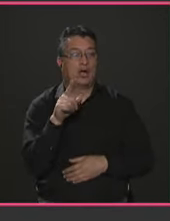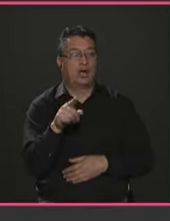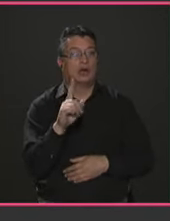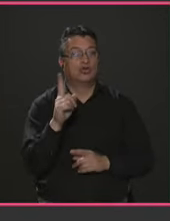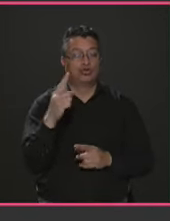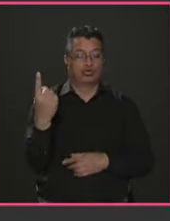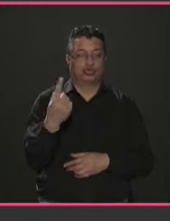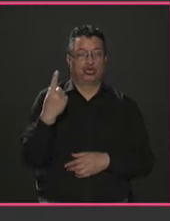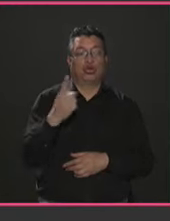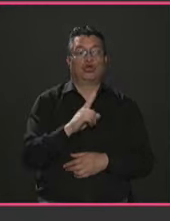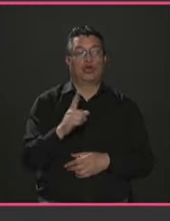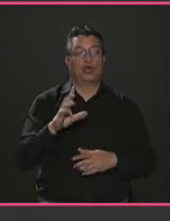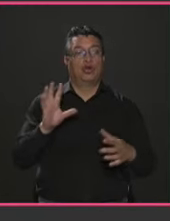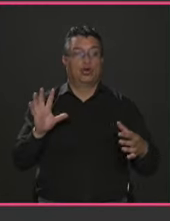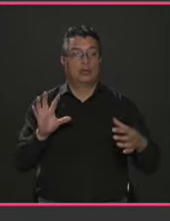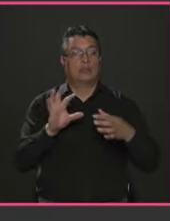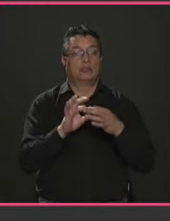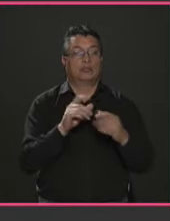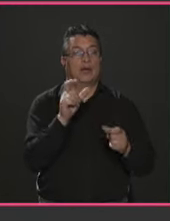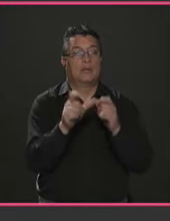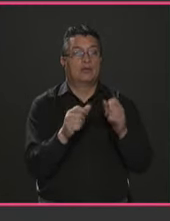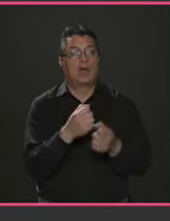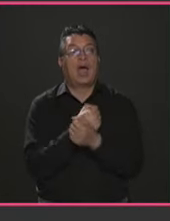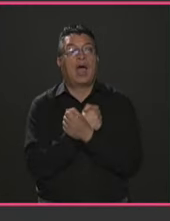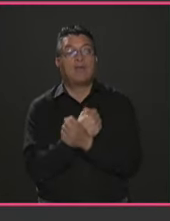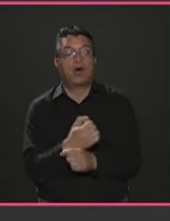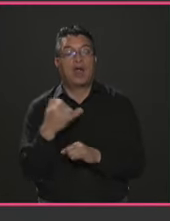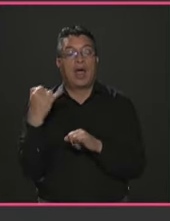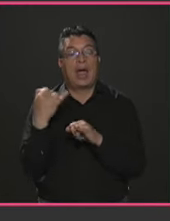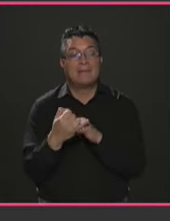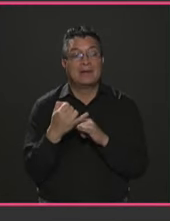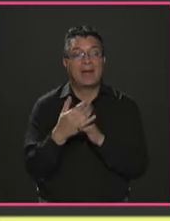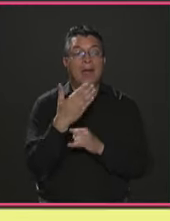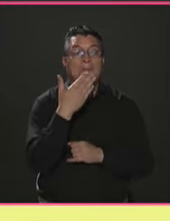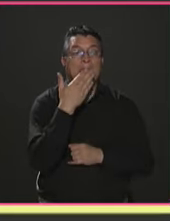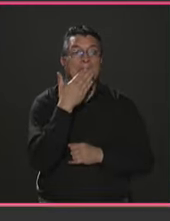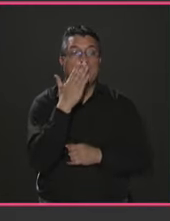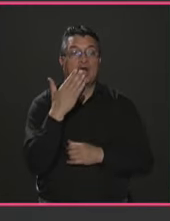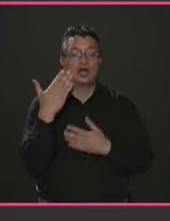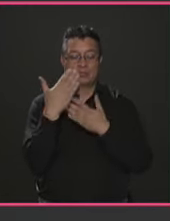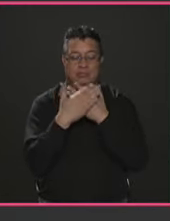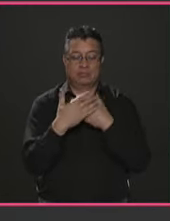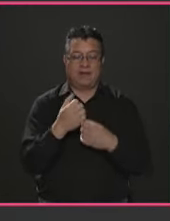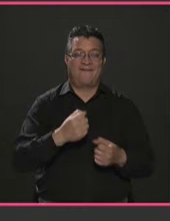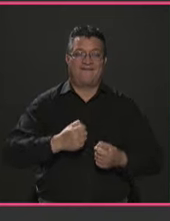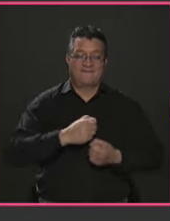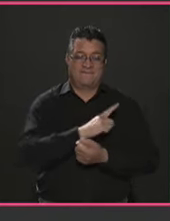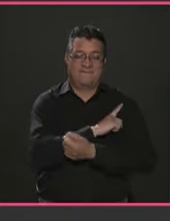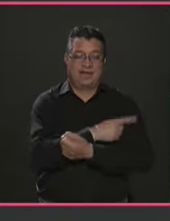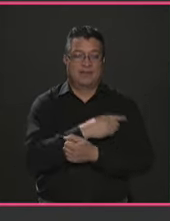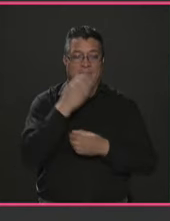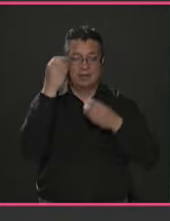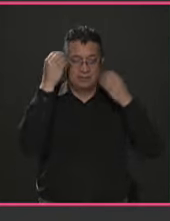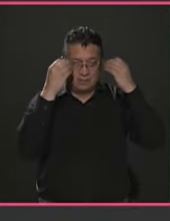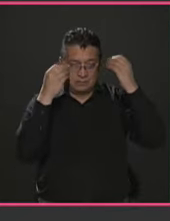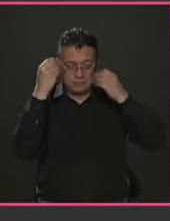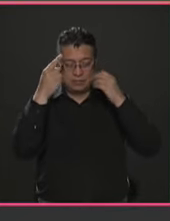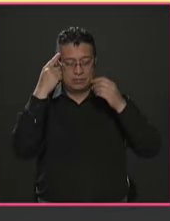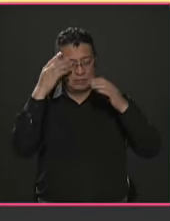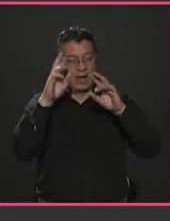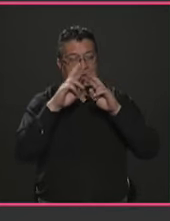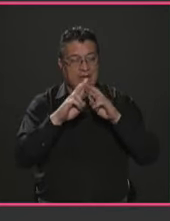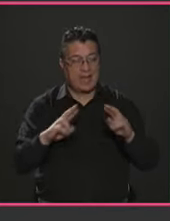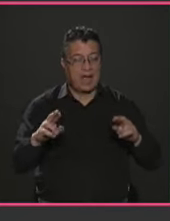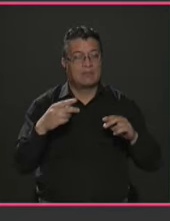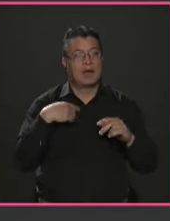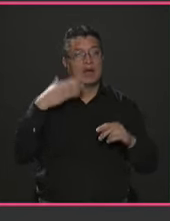isle conecta con la gente el amor y la amistad son el mejor antídoto sé valiente medita respira encuentra la calma